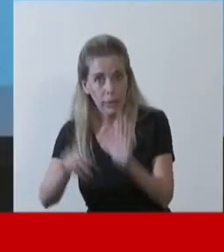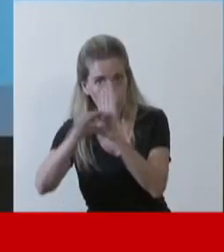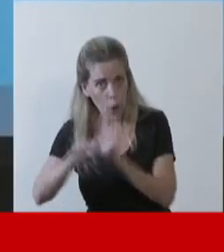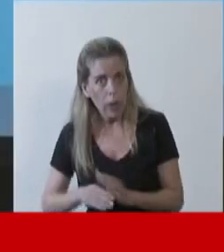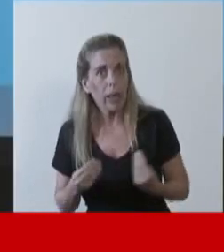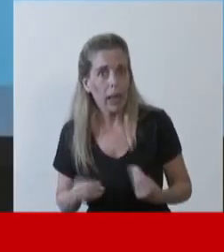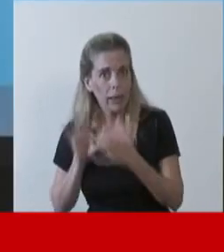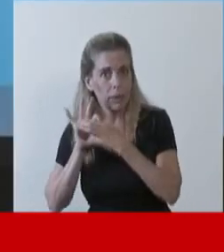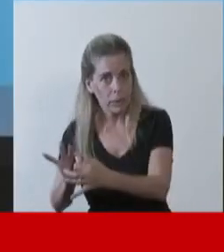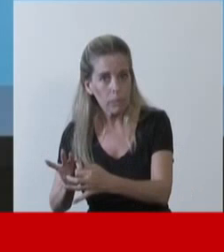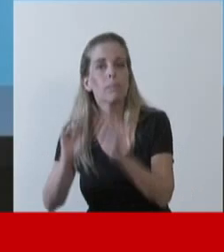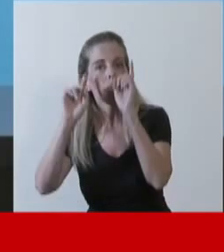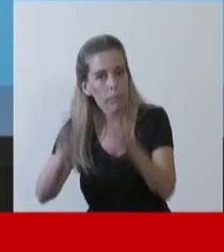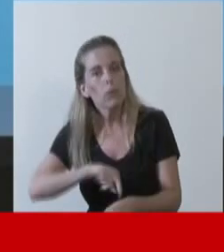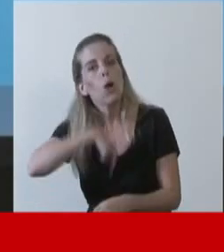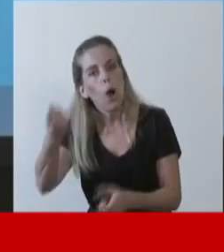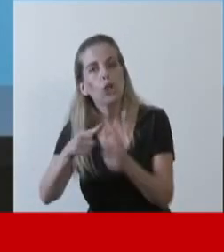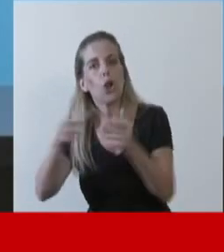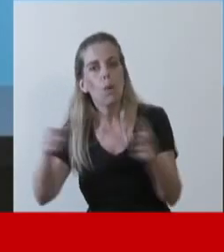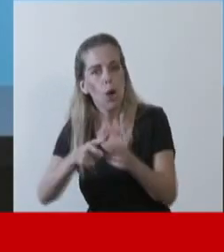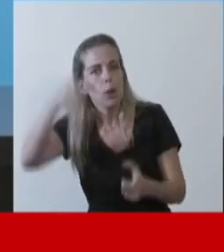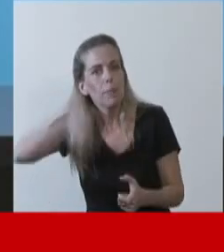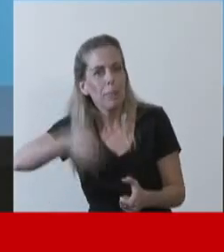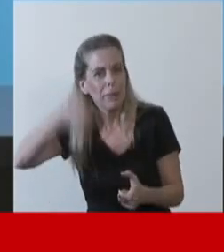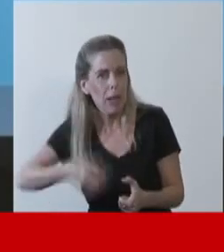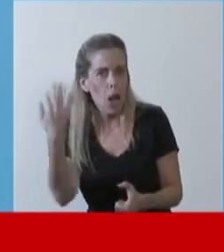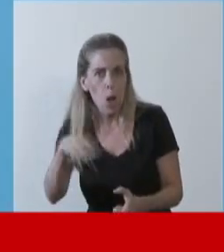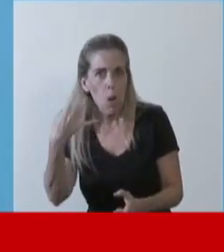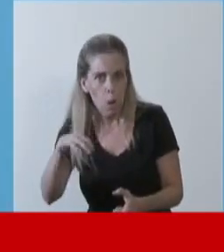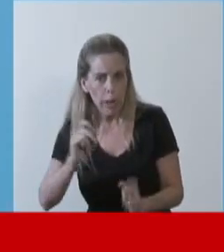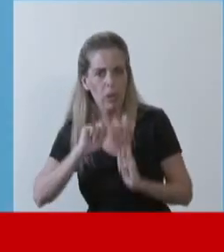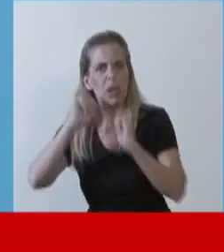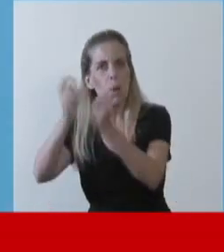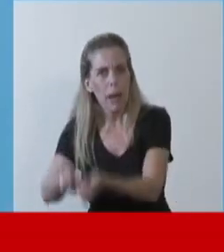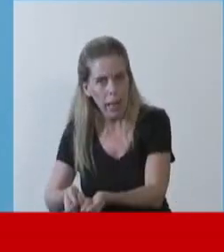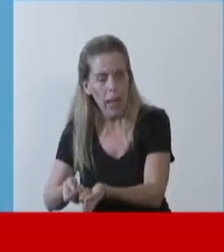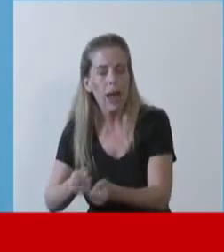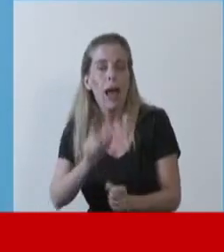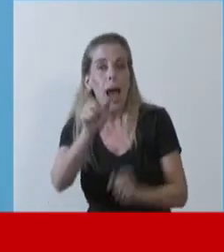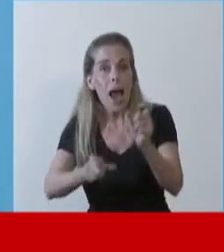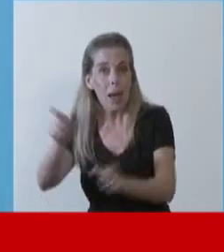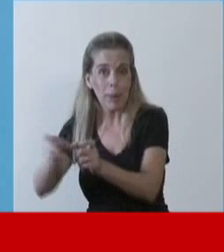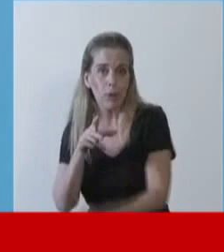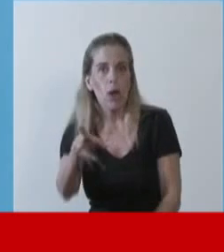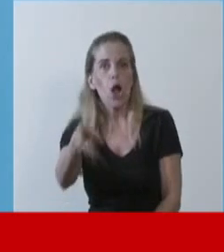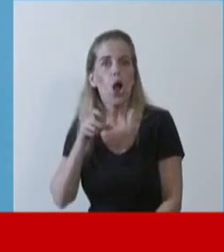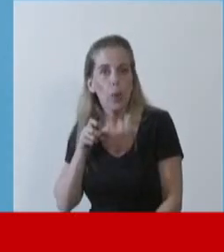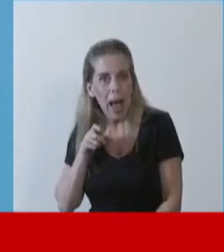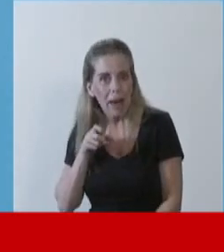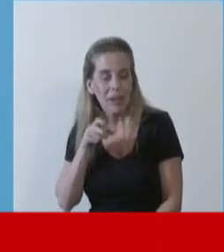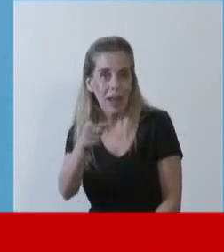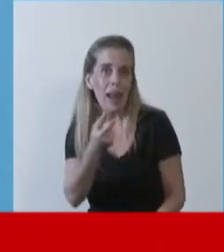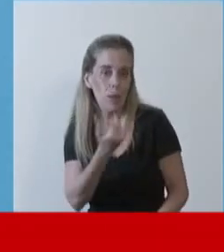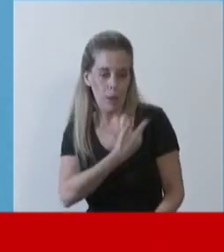tiene que ver con otro bono extraordinario, en este caso a quienes perciben la asignación universal